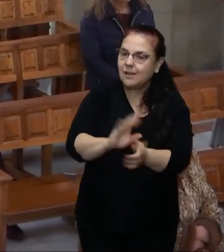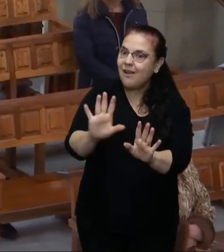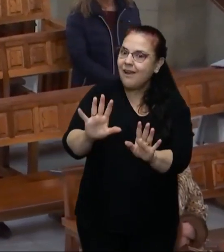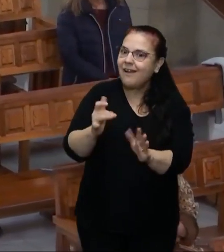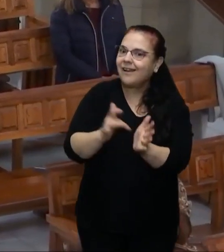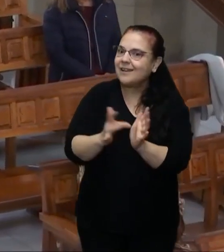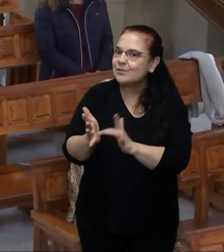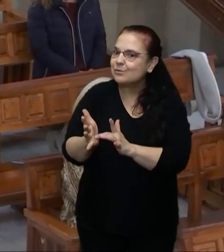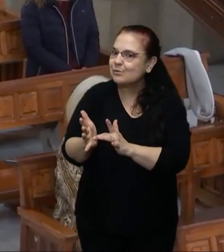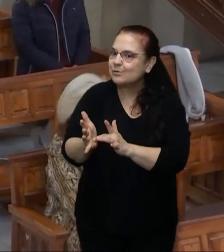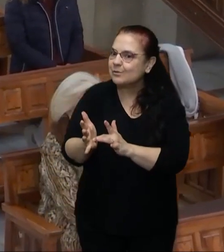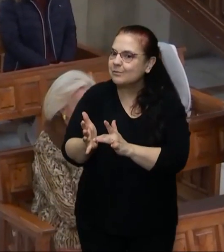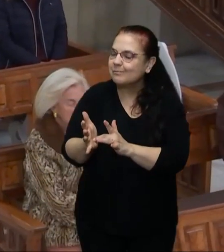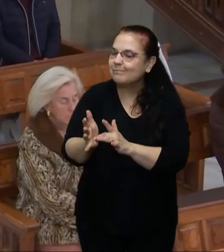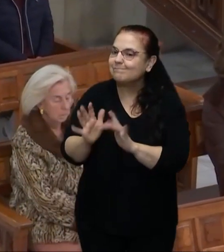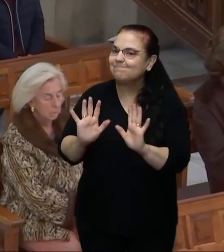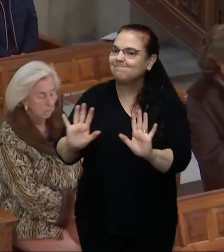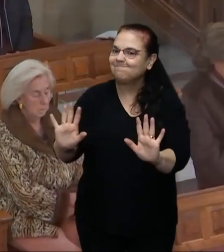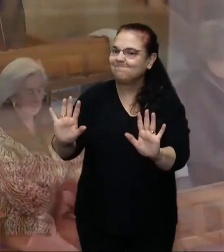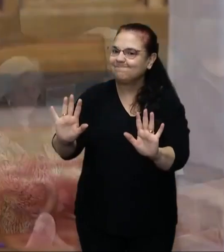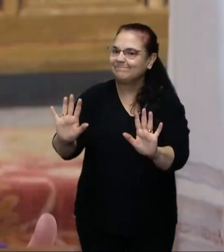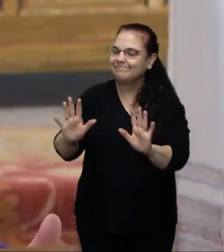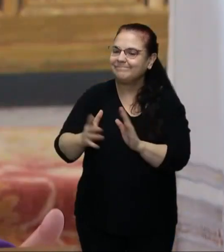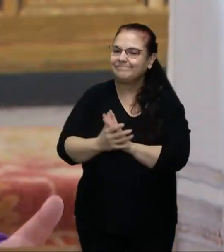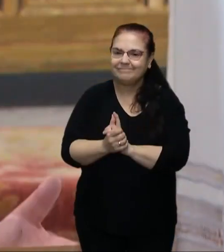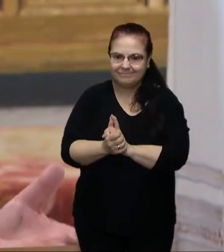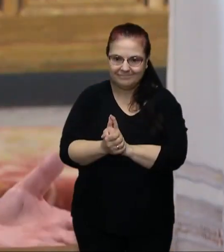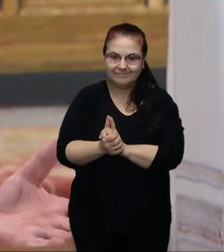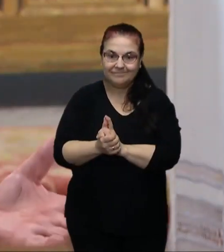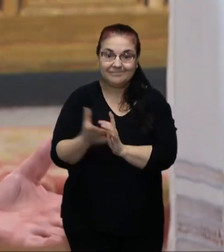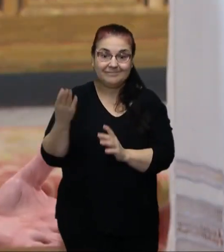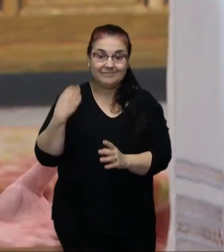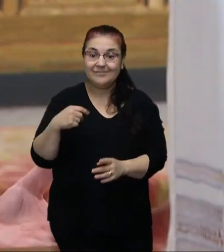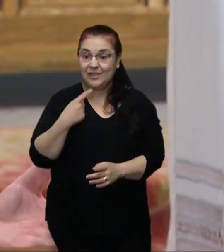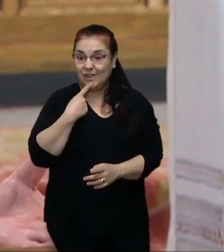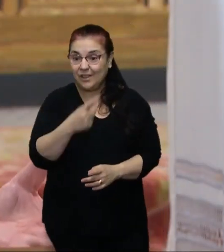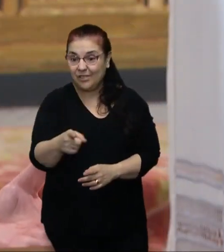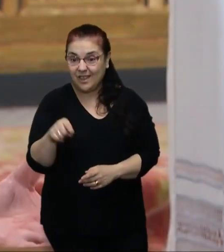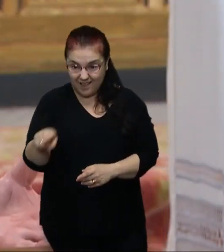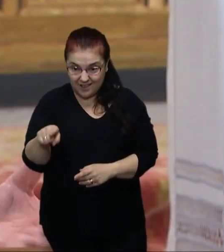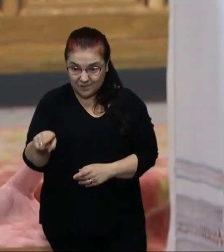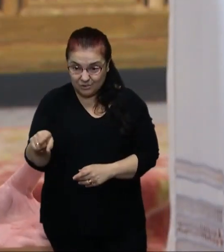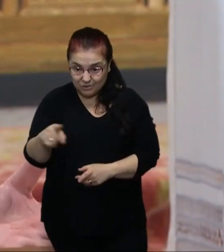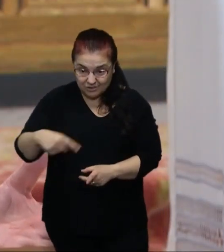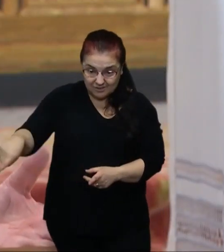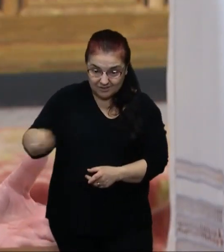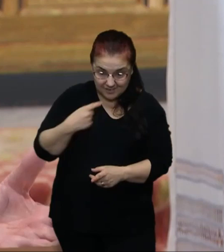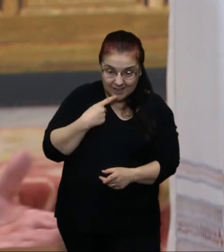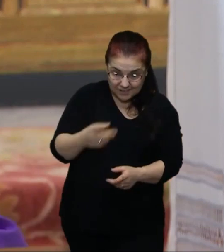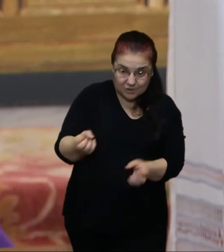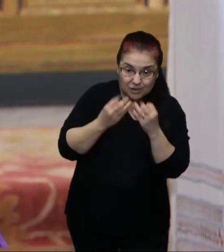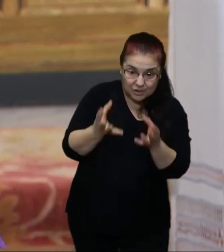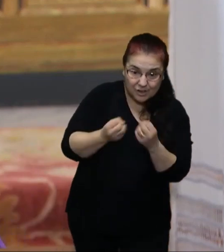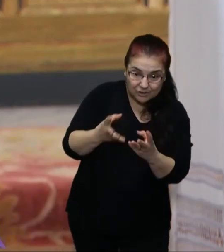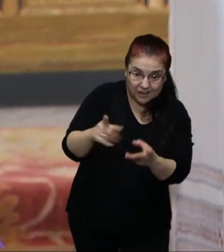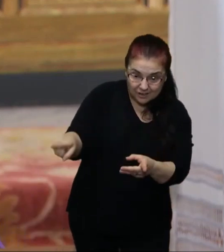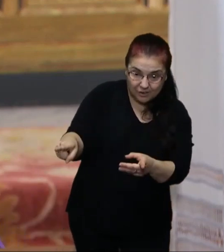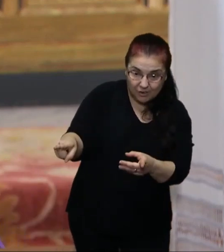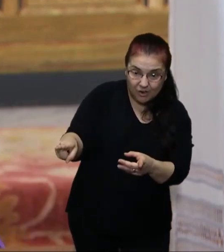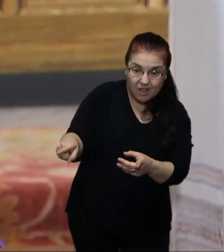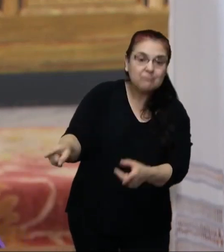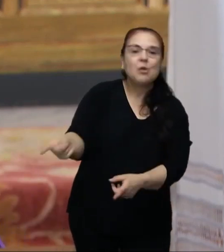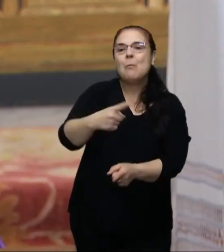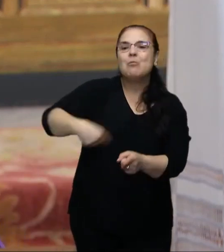Jesús baja el telón, diríamos, y les dice: pues esos sois vosotros. ¿No habéis oído